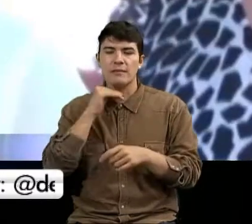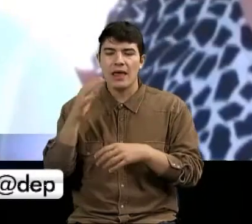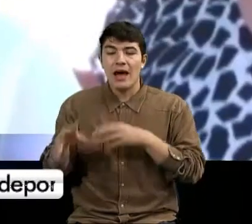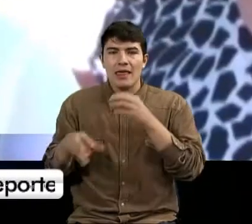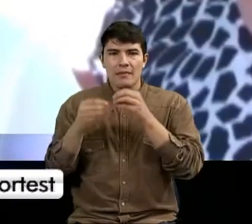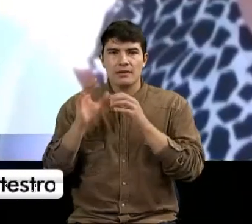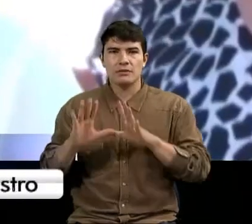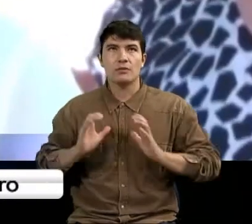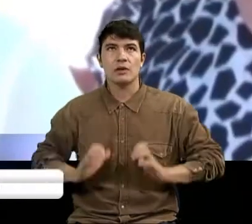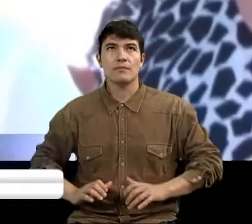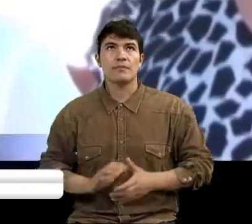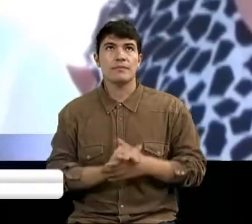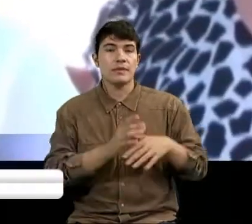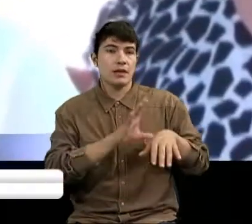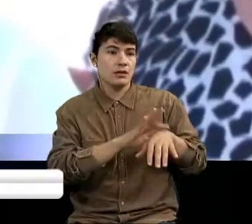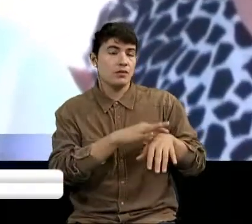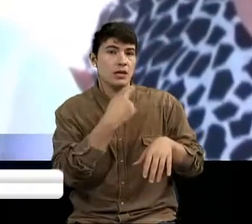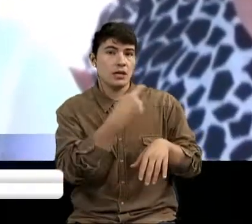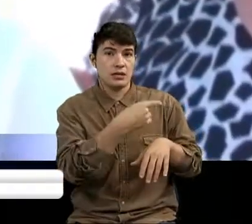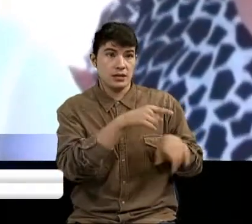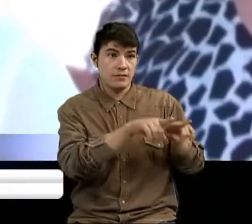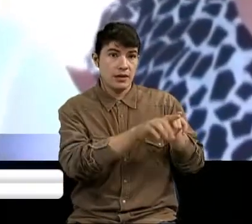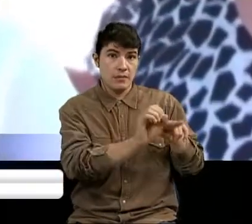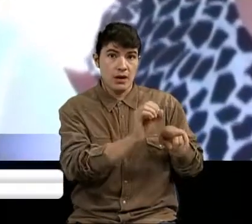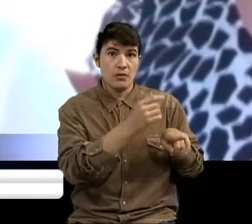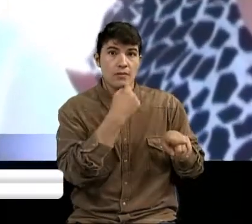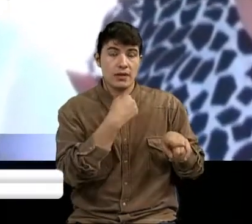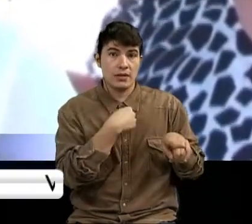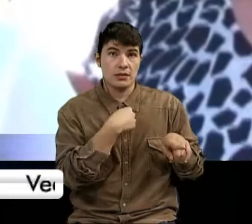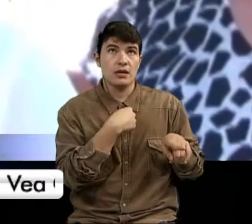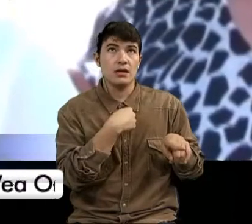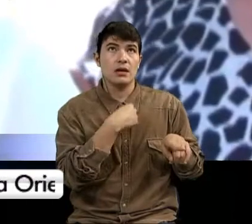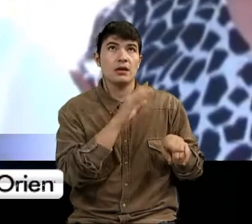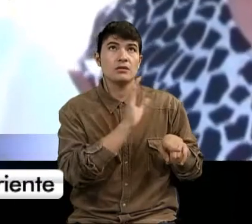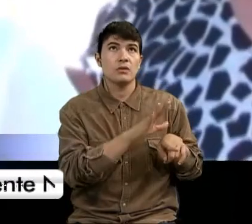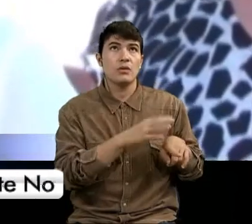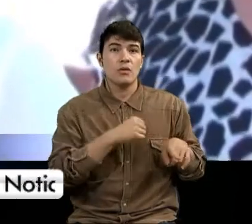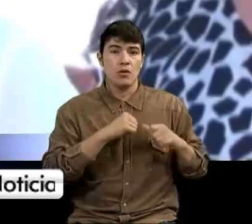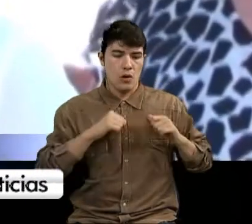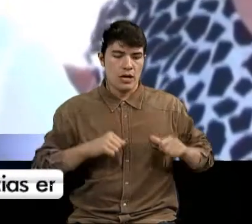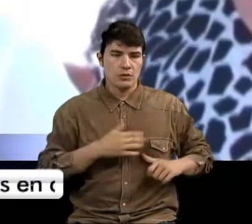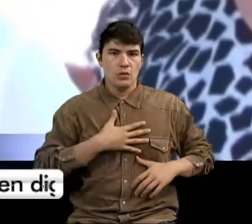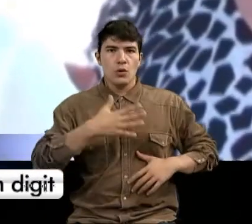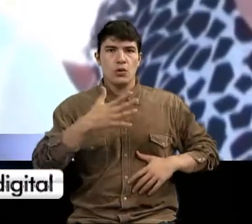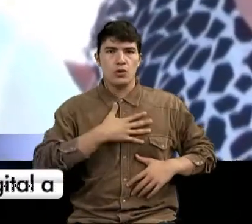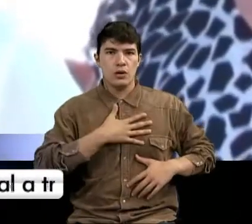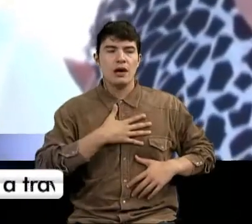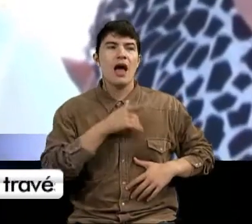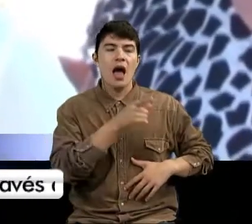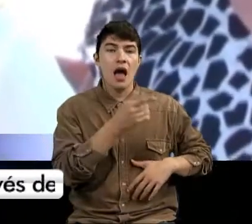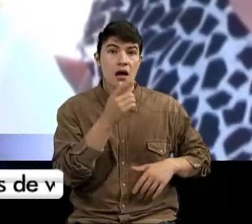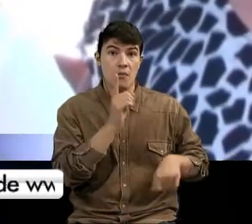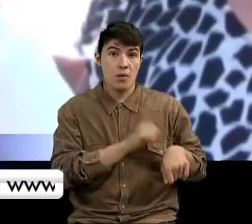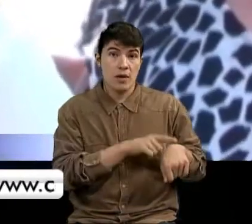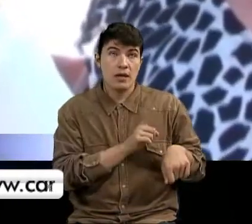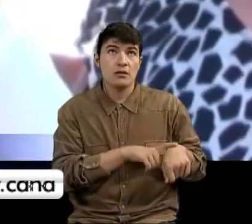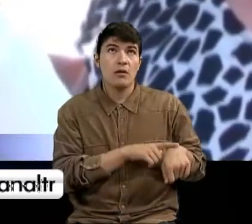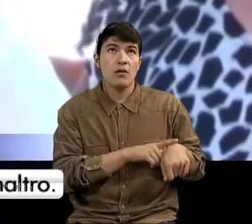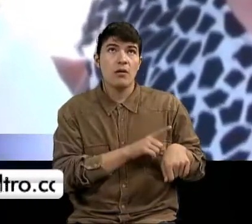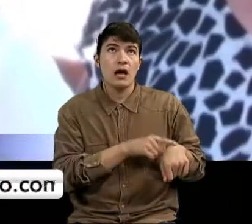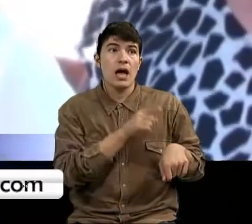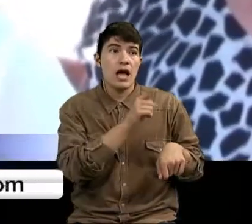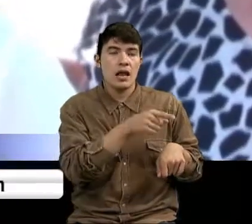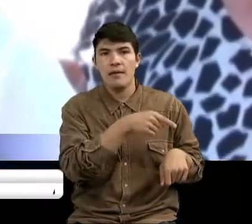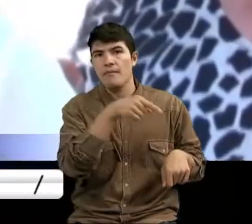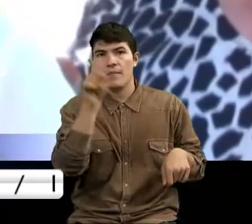le había dicho a mi hermano que era un una soplo en el corazón y entonces en ese momento le hizo la